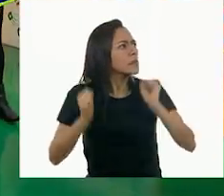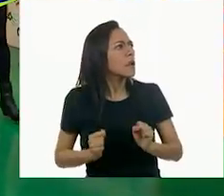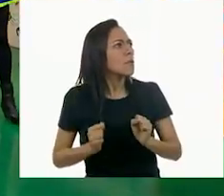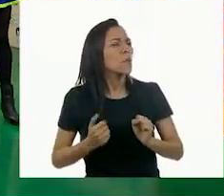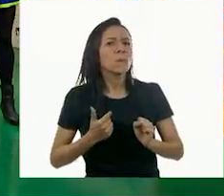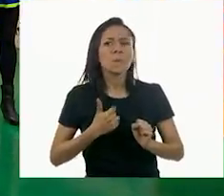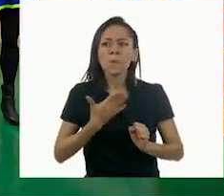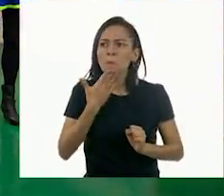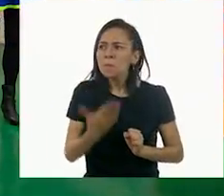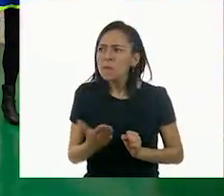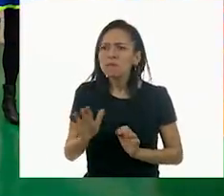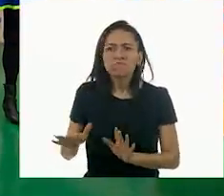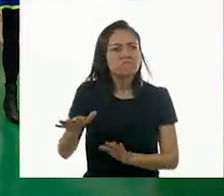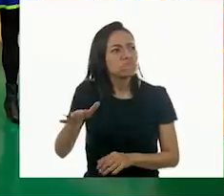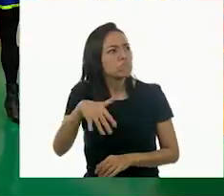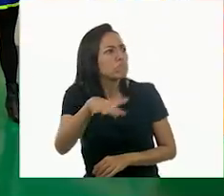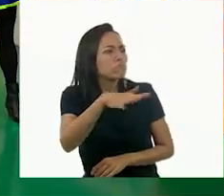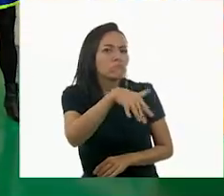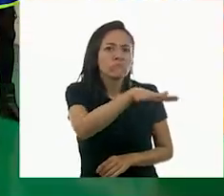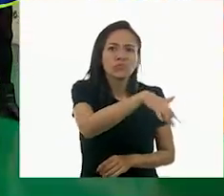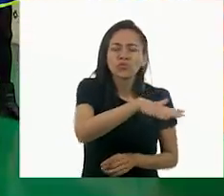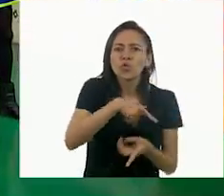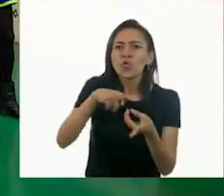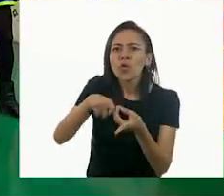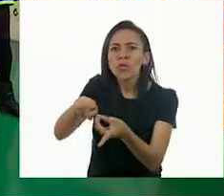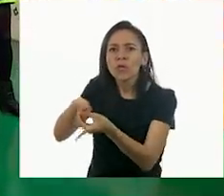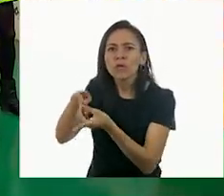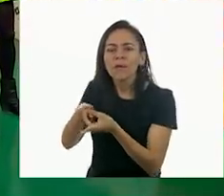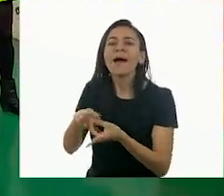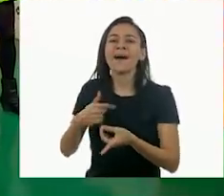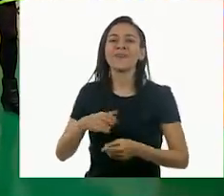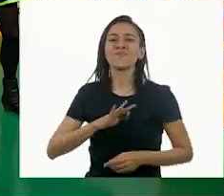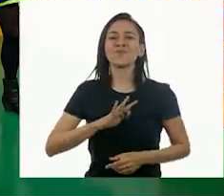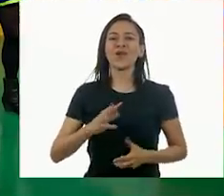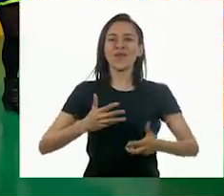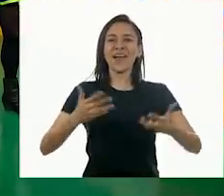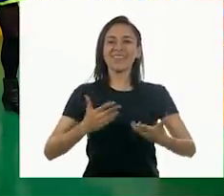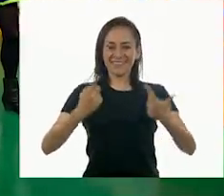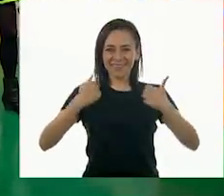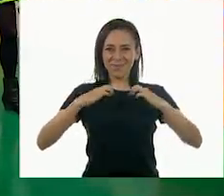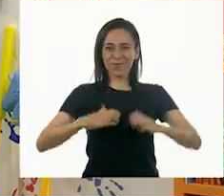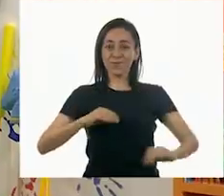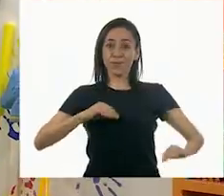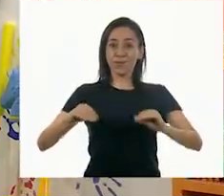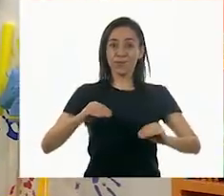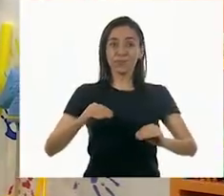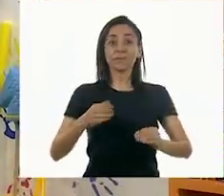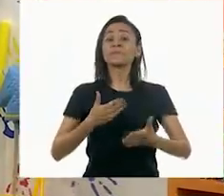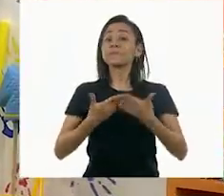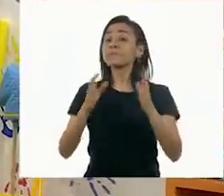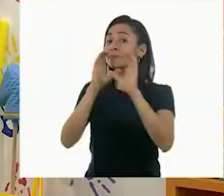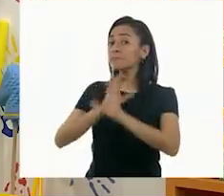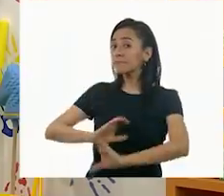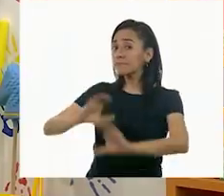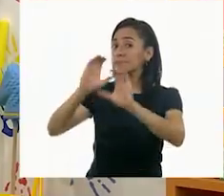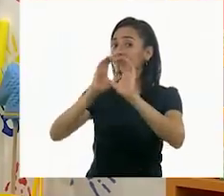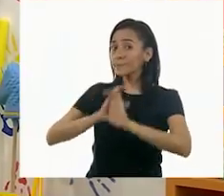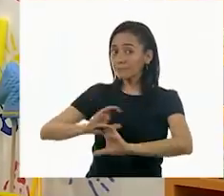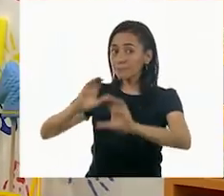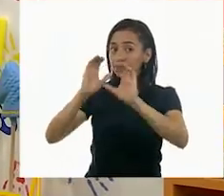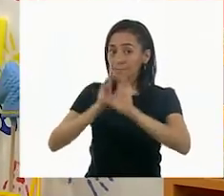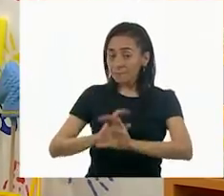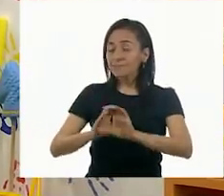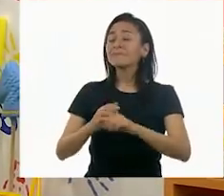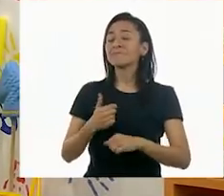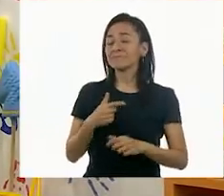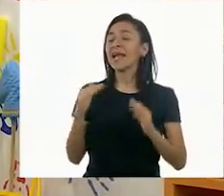nosotros podamos llevar a cabo el reto físico. Vamos a cantar una canción que se llama El patio de mi